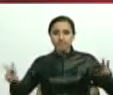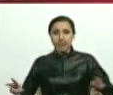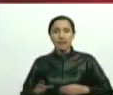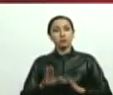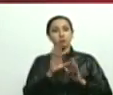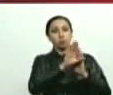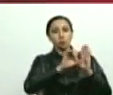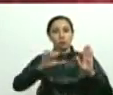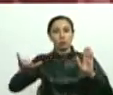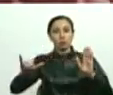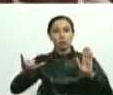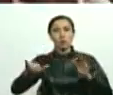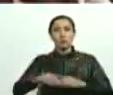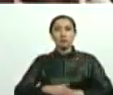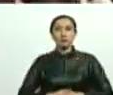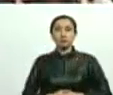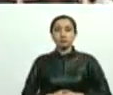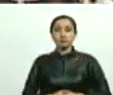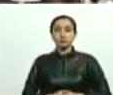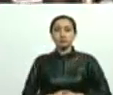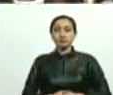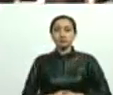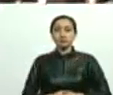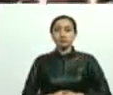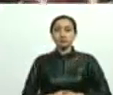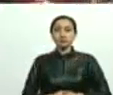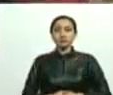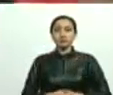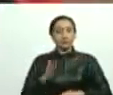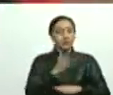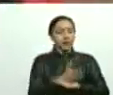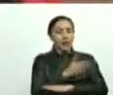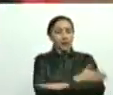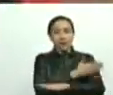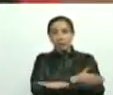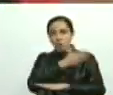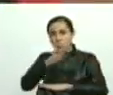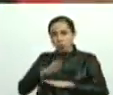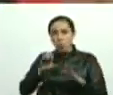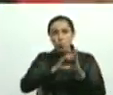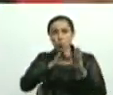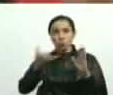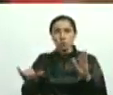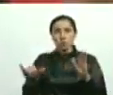Constituyente. Sin lugar a dudas, un antes y un después, la Constituyente.